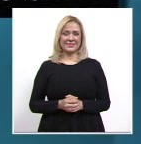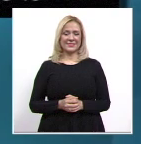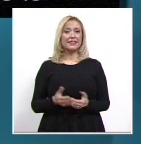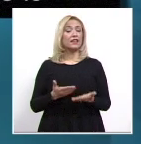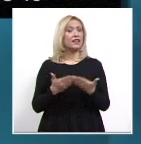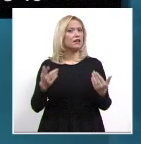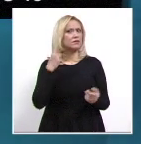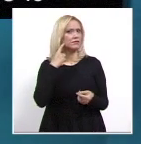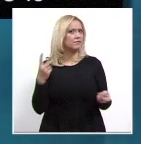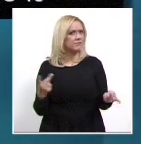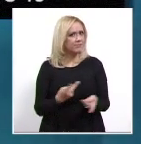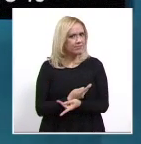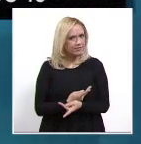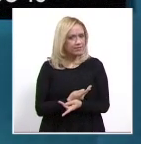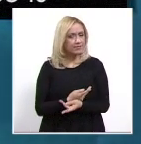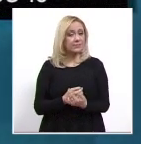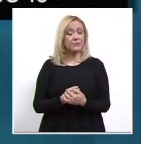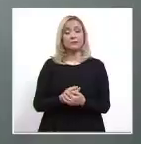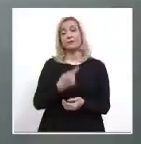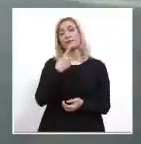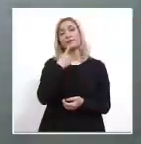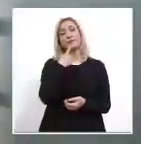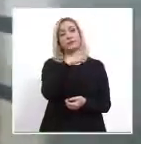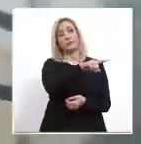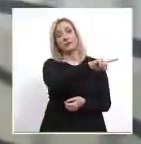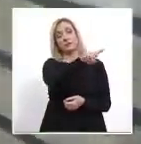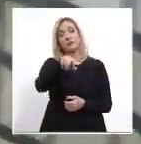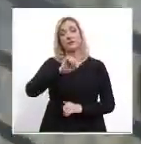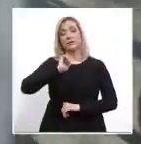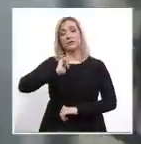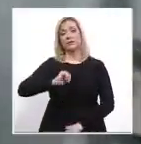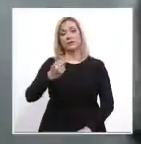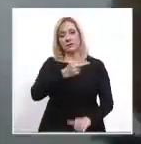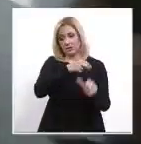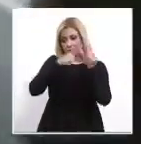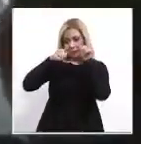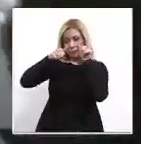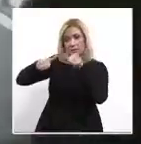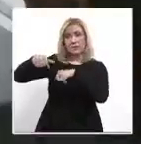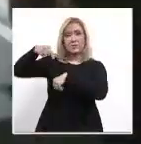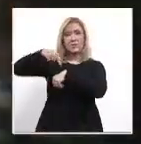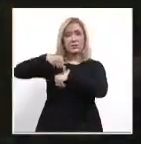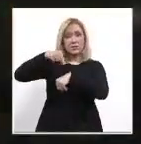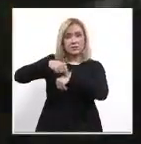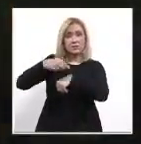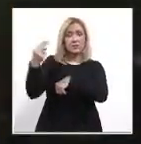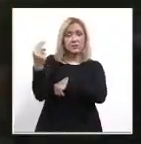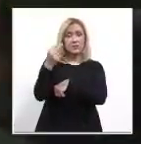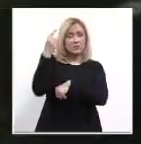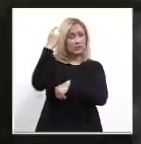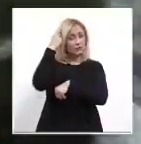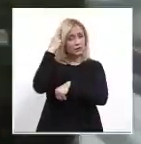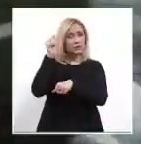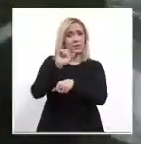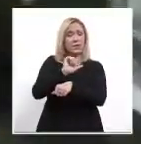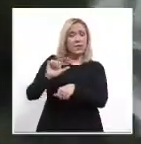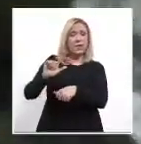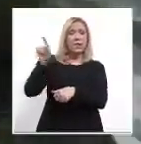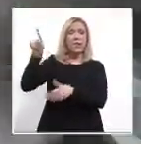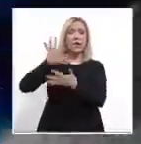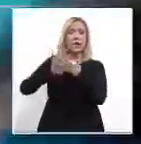Al regresar, demandan a las autoridades atender salud mental de internas en el Ceferezo